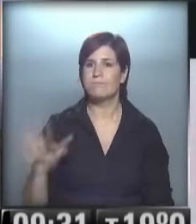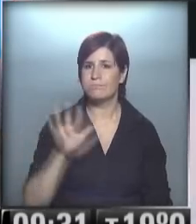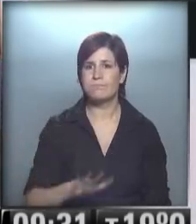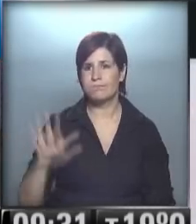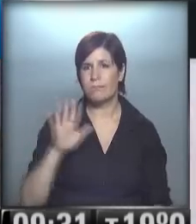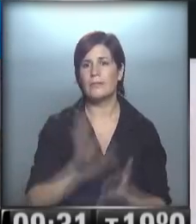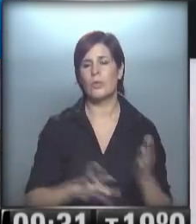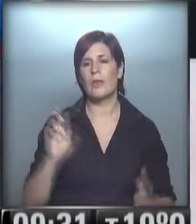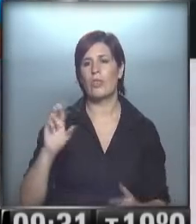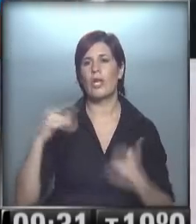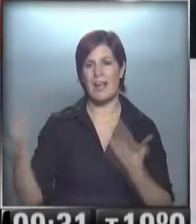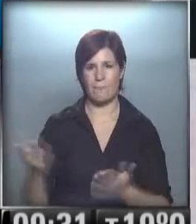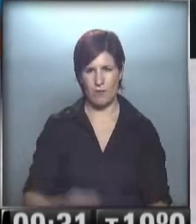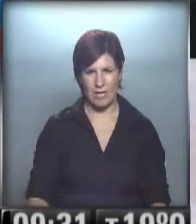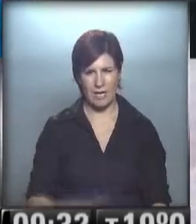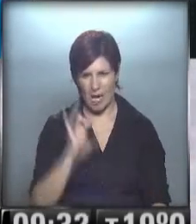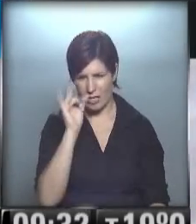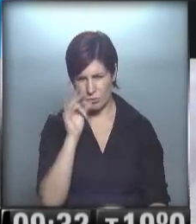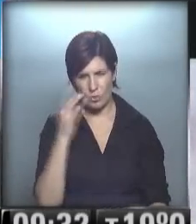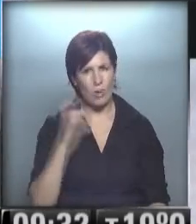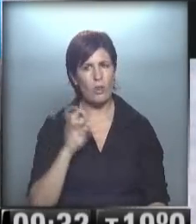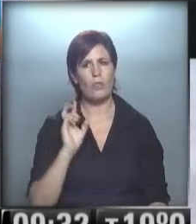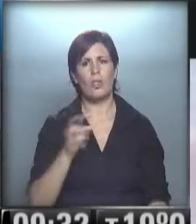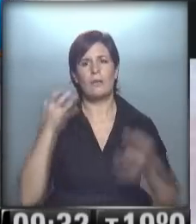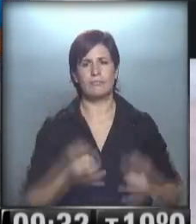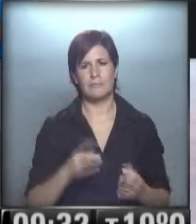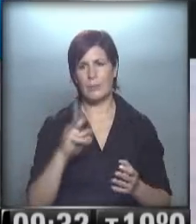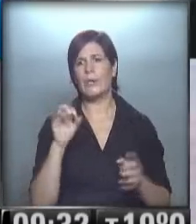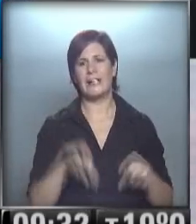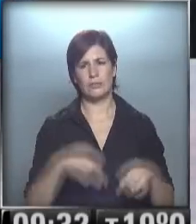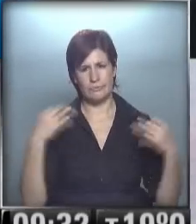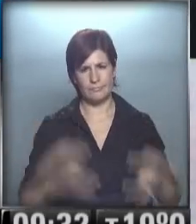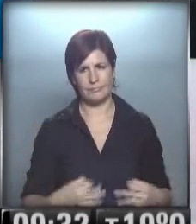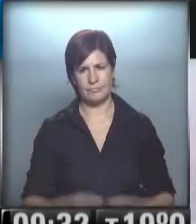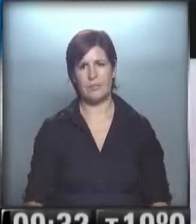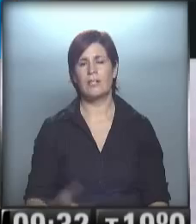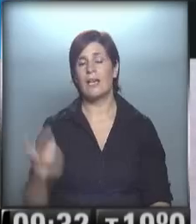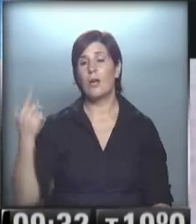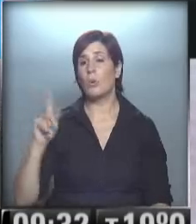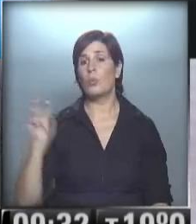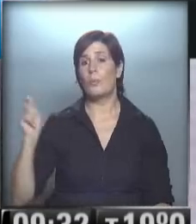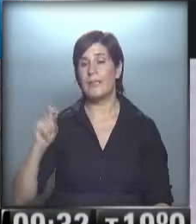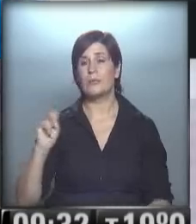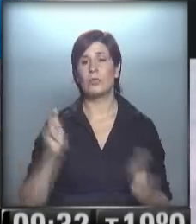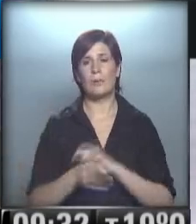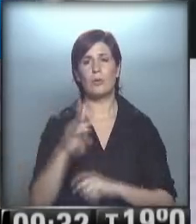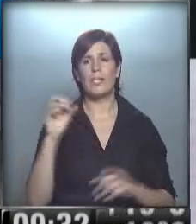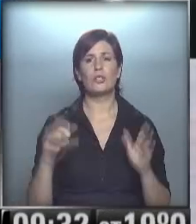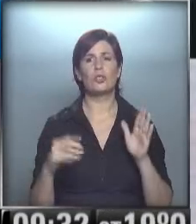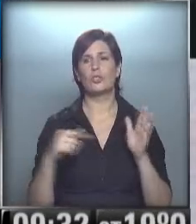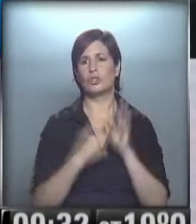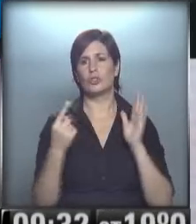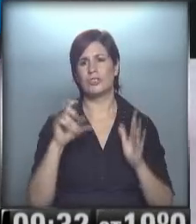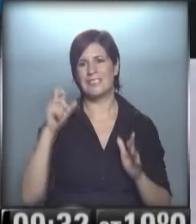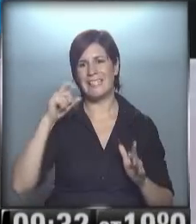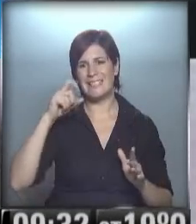lo un poco lo que decíamos desde hace aproximadamente un mes cuando se vio que se asentó esta política del Banco Central de mantener un dó